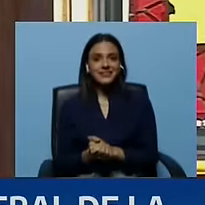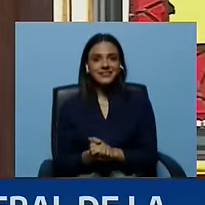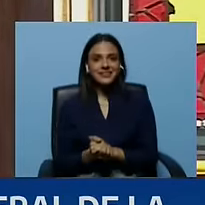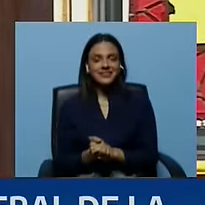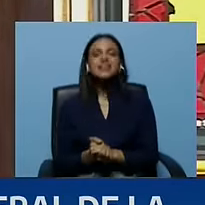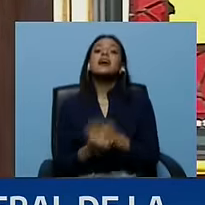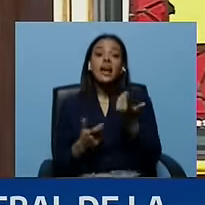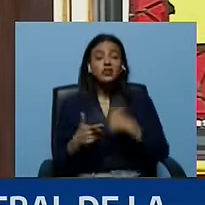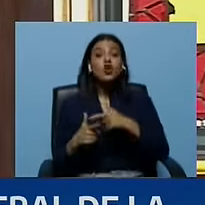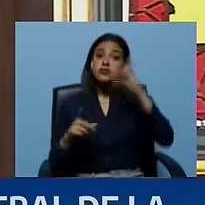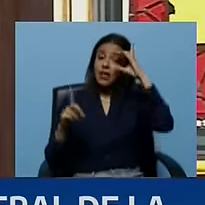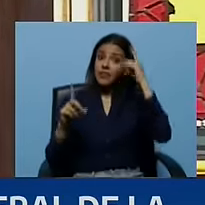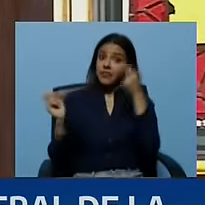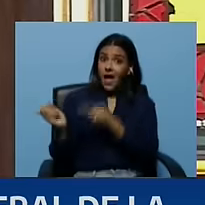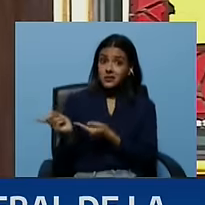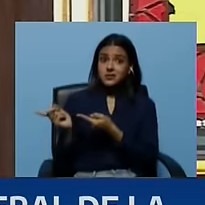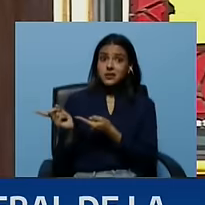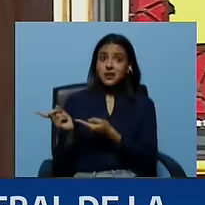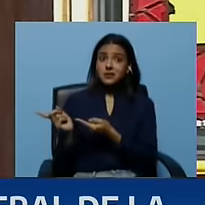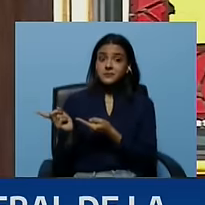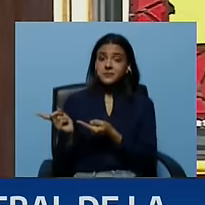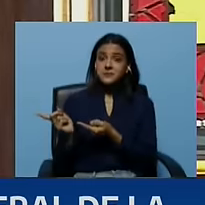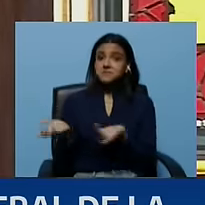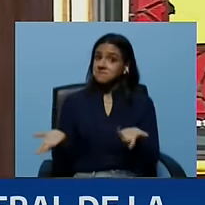Así que, Delcy,